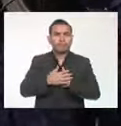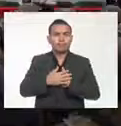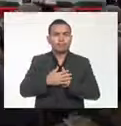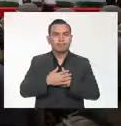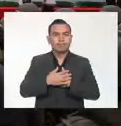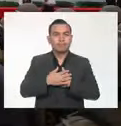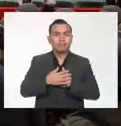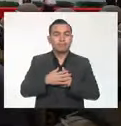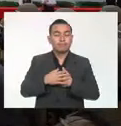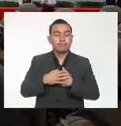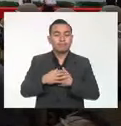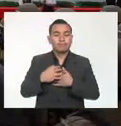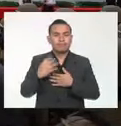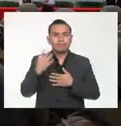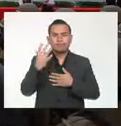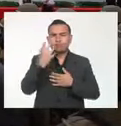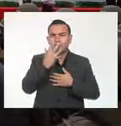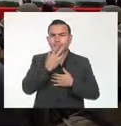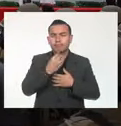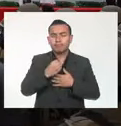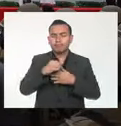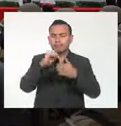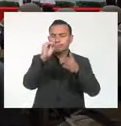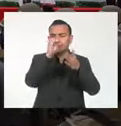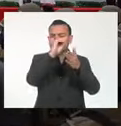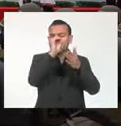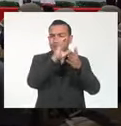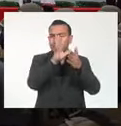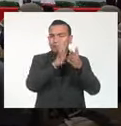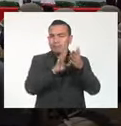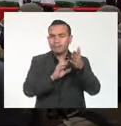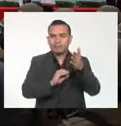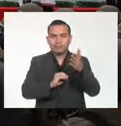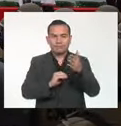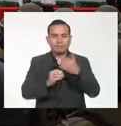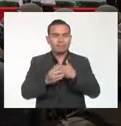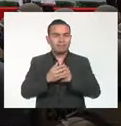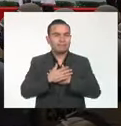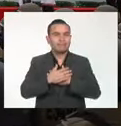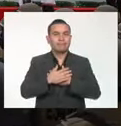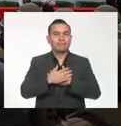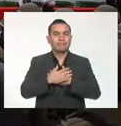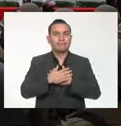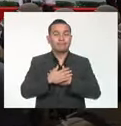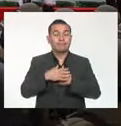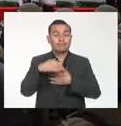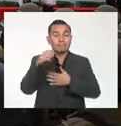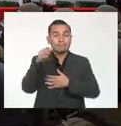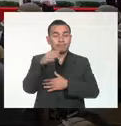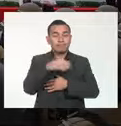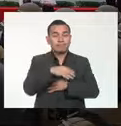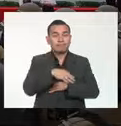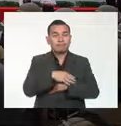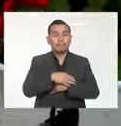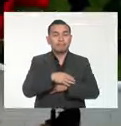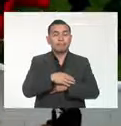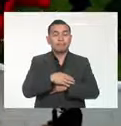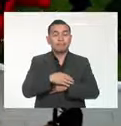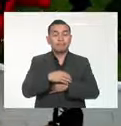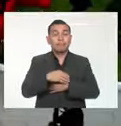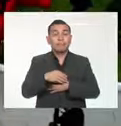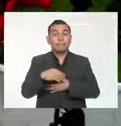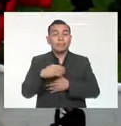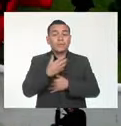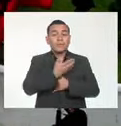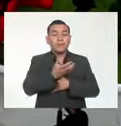yunques. Surgen las bellezas del arte. Surgen las bellezas del arte. Patria. Patria. En tu